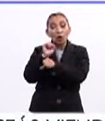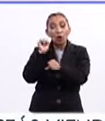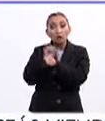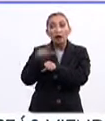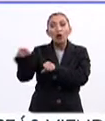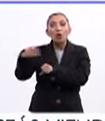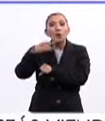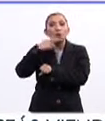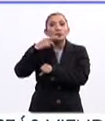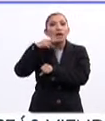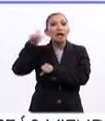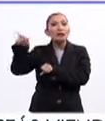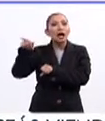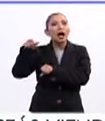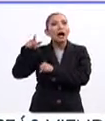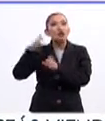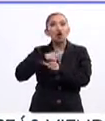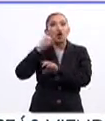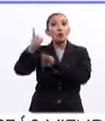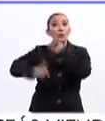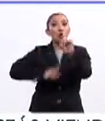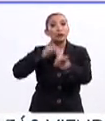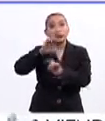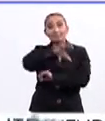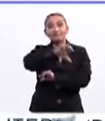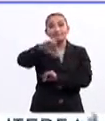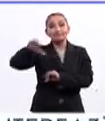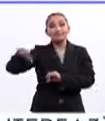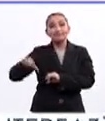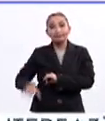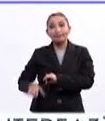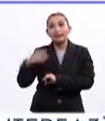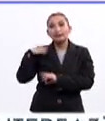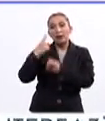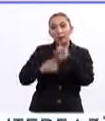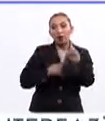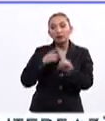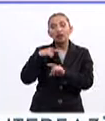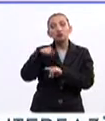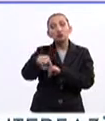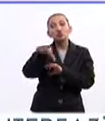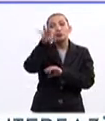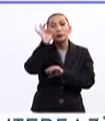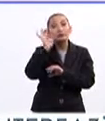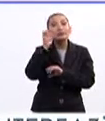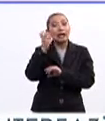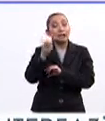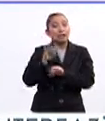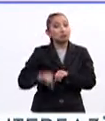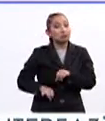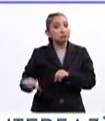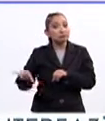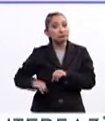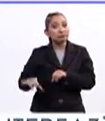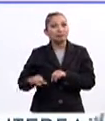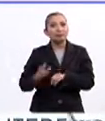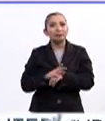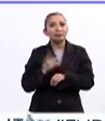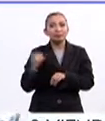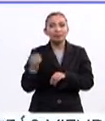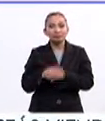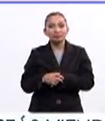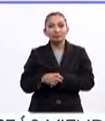secundaria manejan allá solamente por deportes. Es deportes, y yo creo que eso es muy interesante, puesto